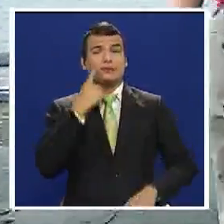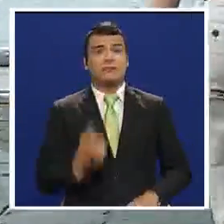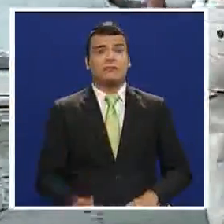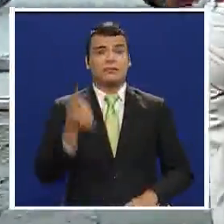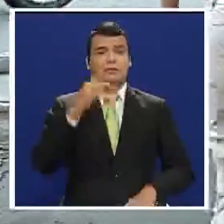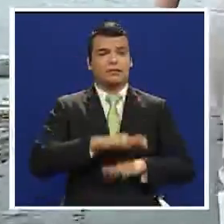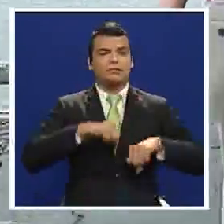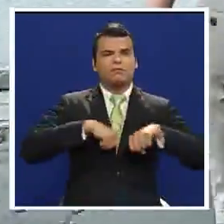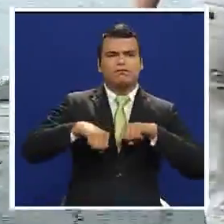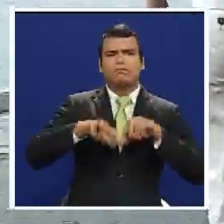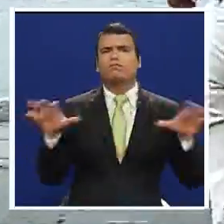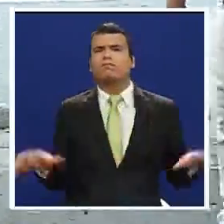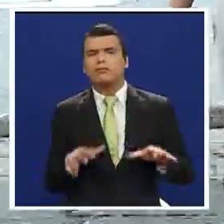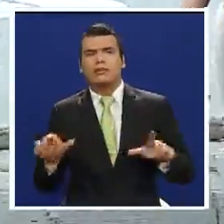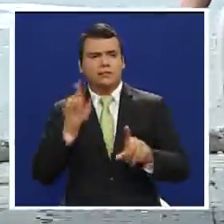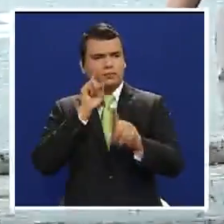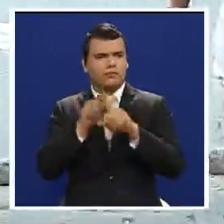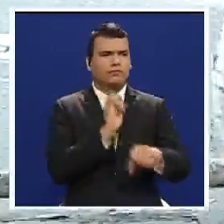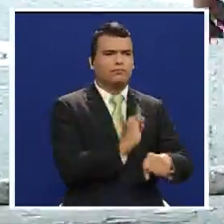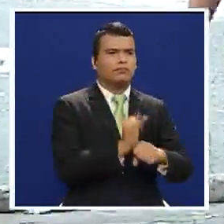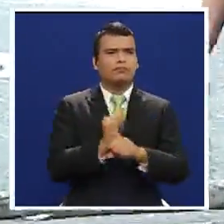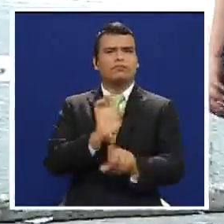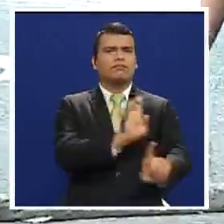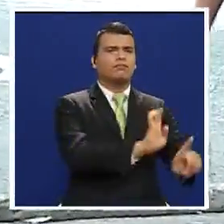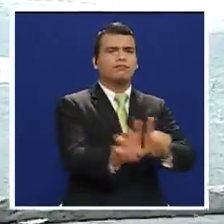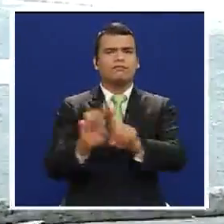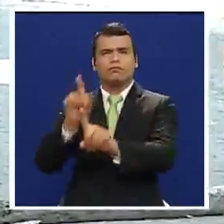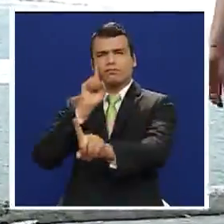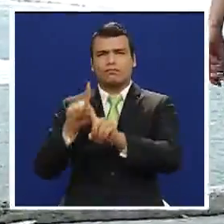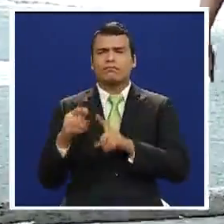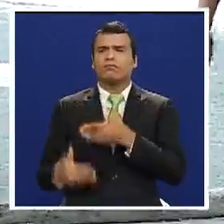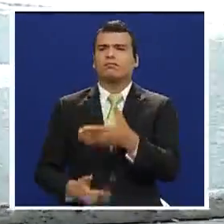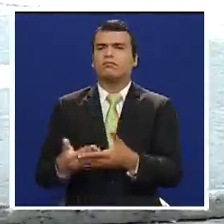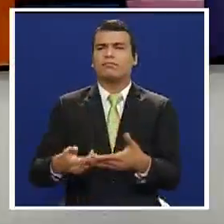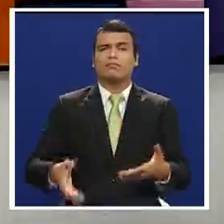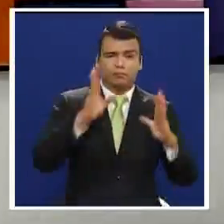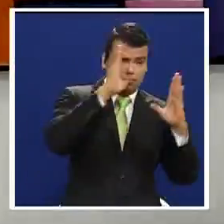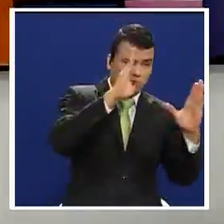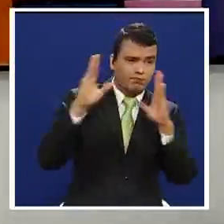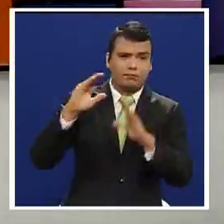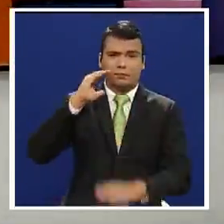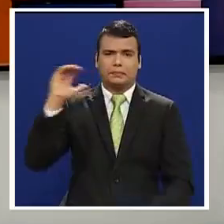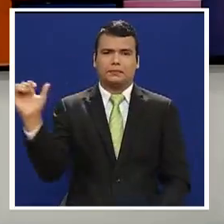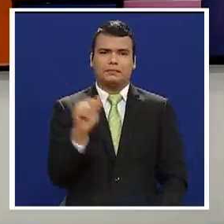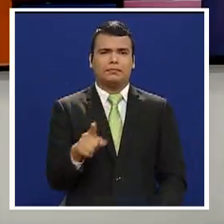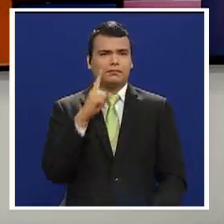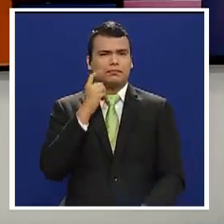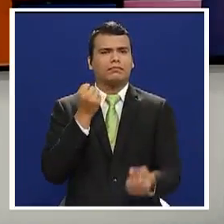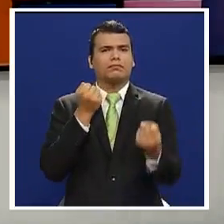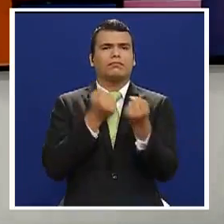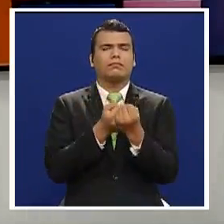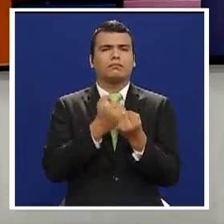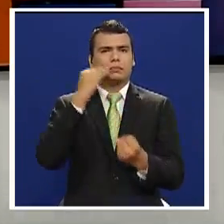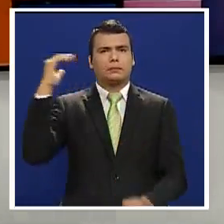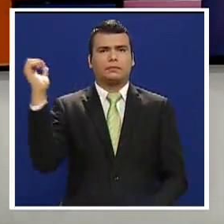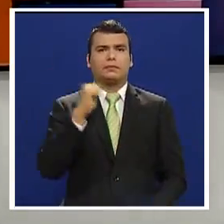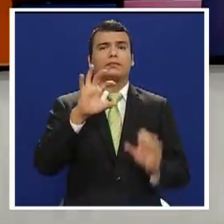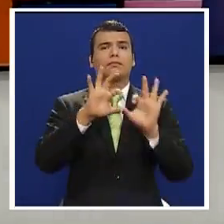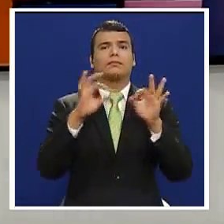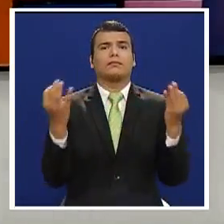Mejía. En lo que va corrido del año 2016 en el Valle ya son 140 delitos sexuales contra mujeres y